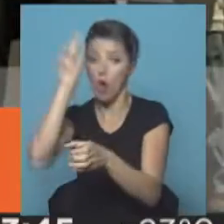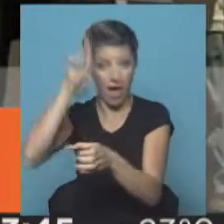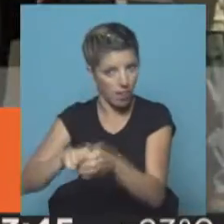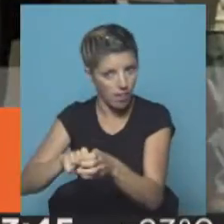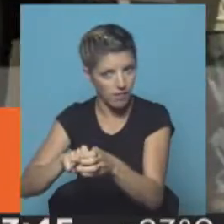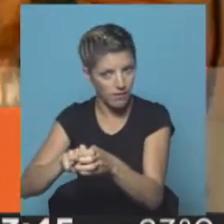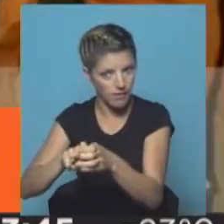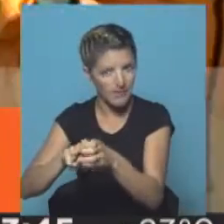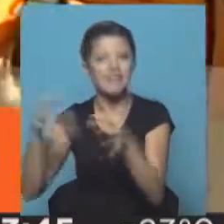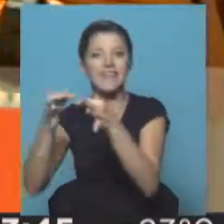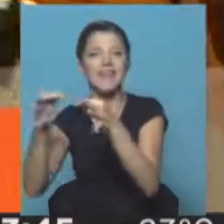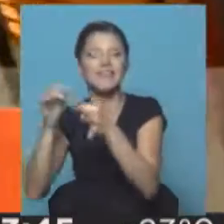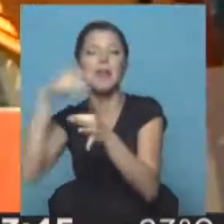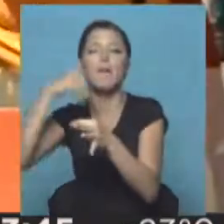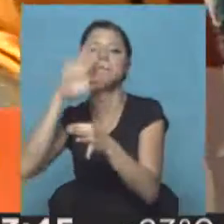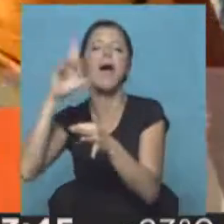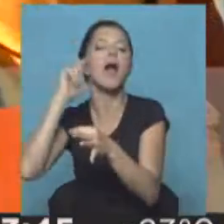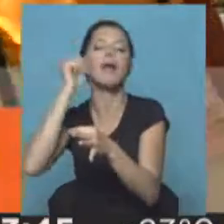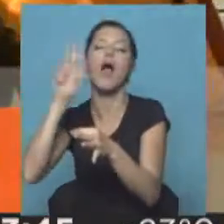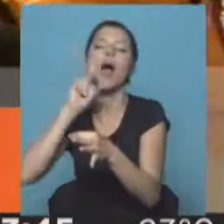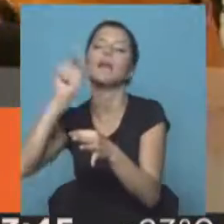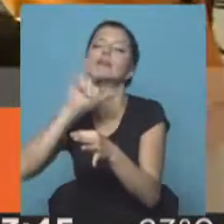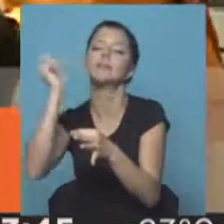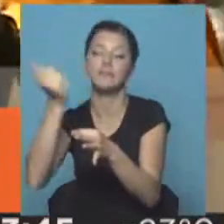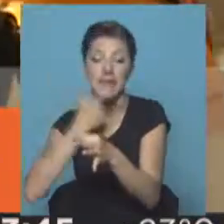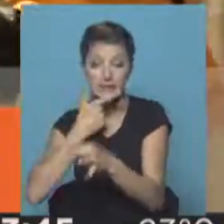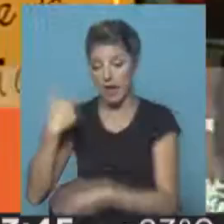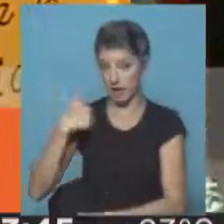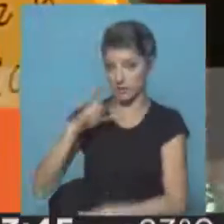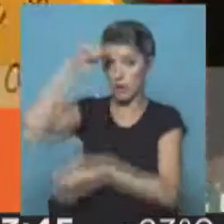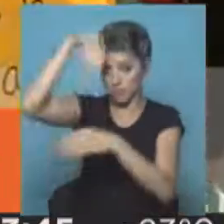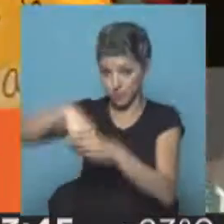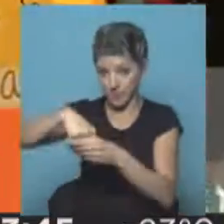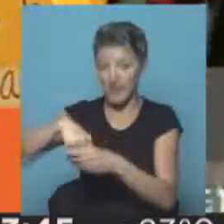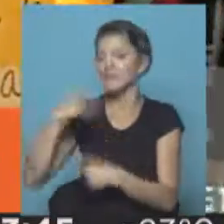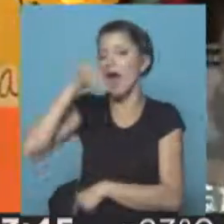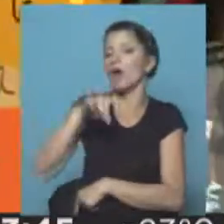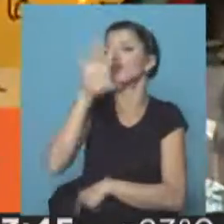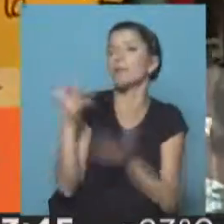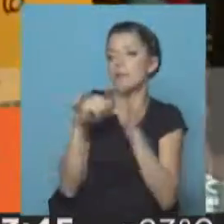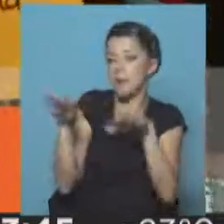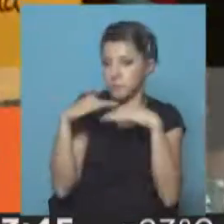Isla Margarita, donde Argentina participa, se retiró ya como miembro, es país observador ahora.